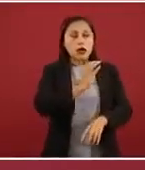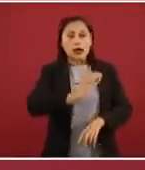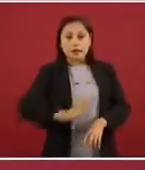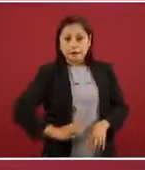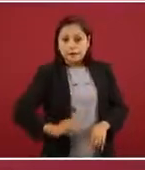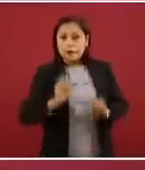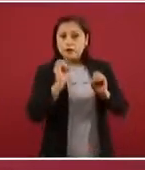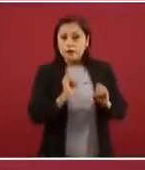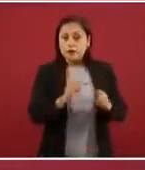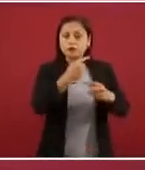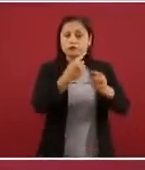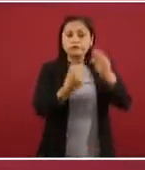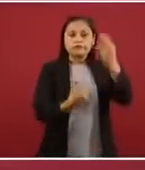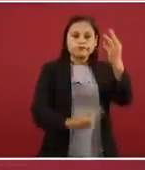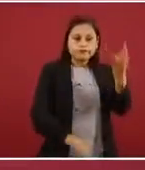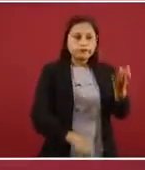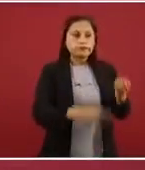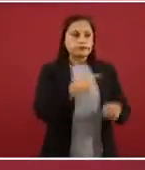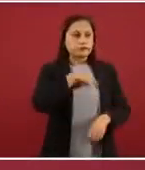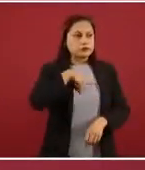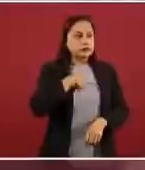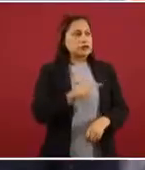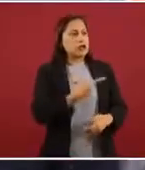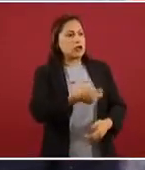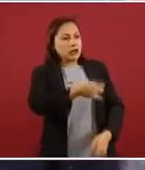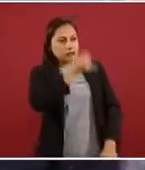Y nosotros no podemos hacer lo mismo.